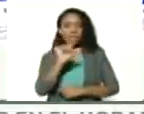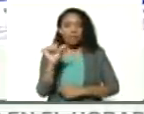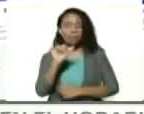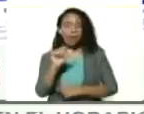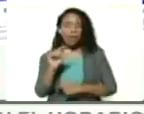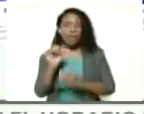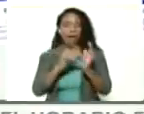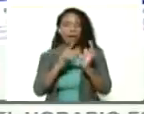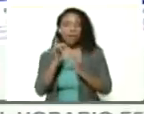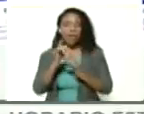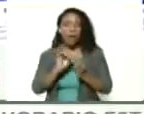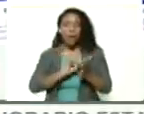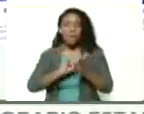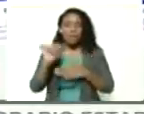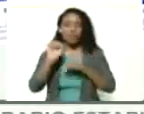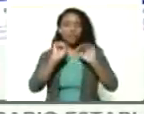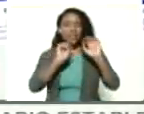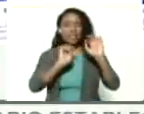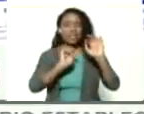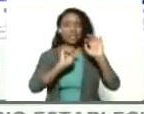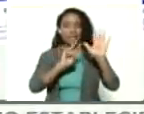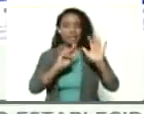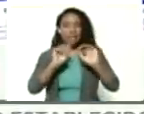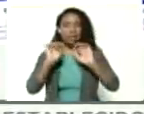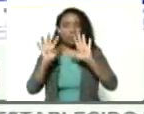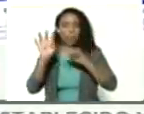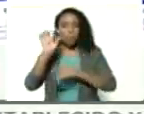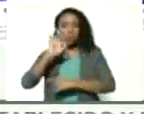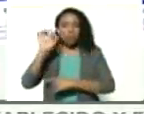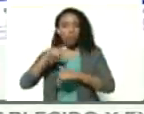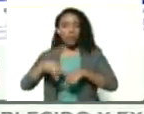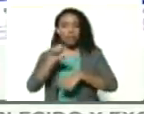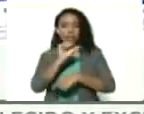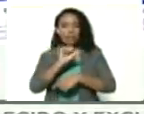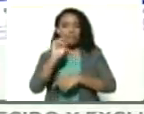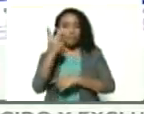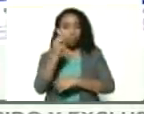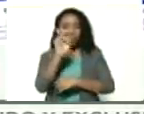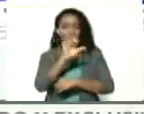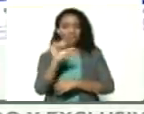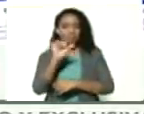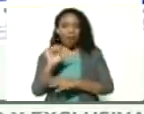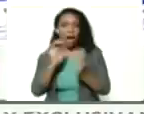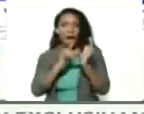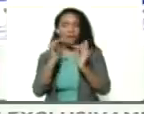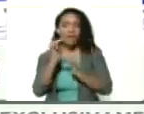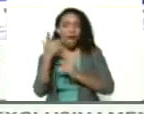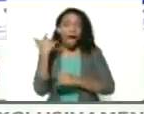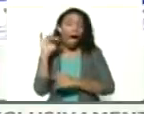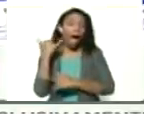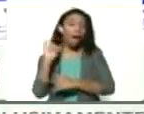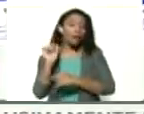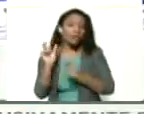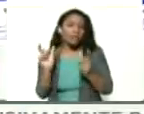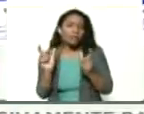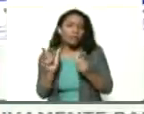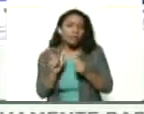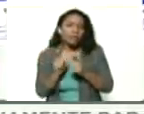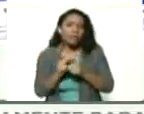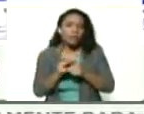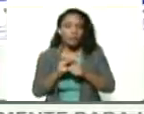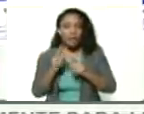el aumento se disparó al 79% y en esta segunda semana de abril ha tenido una pequeña reducción